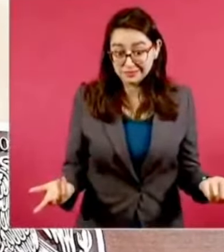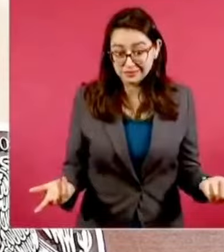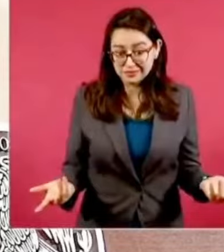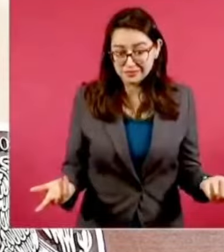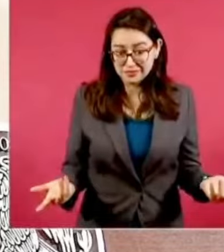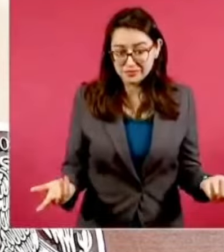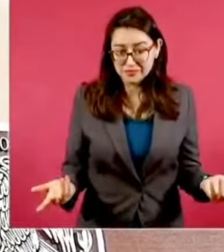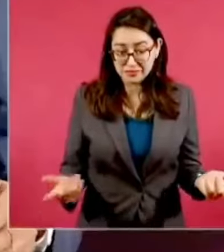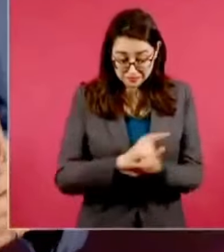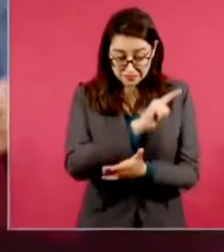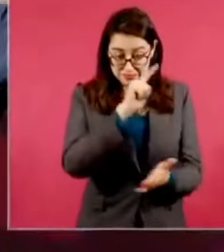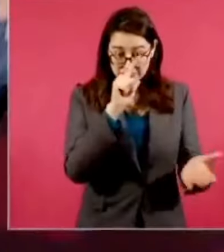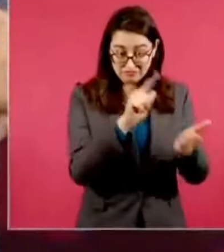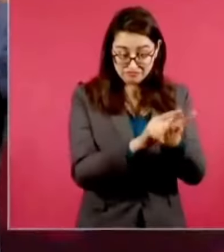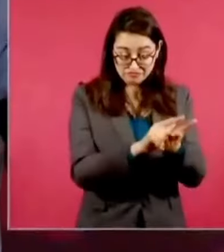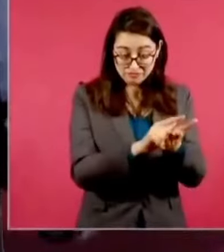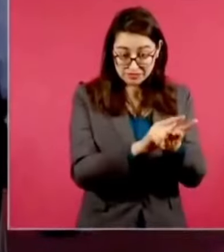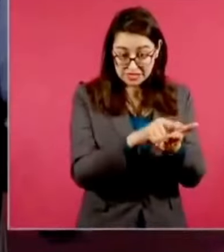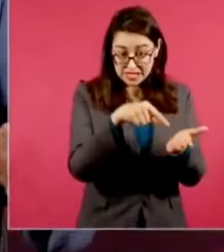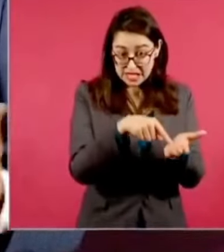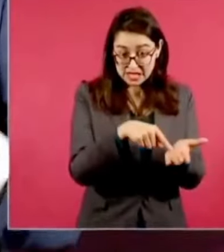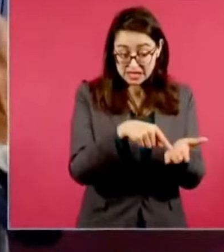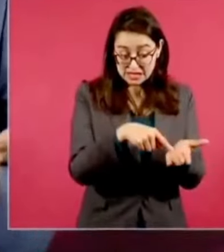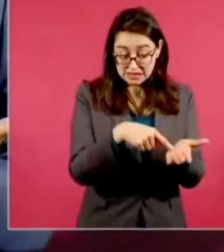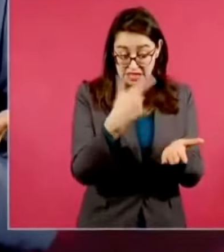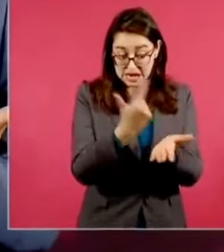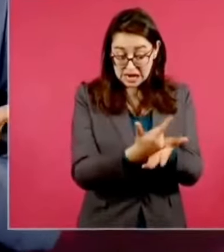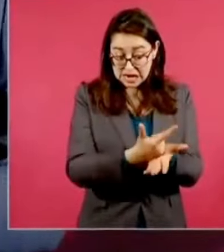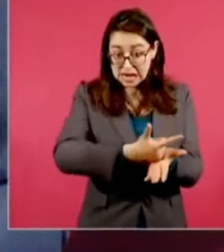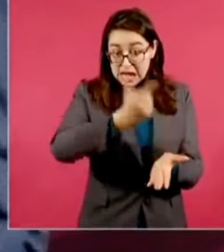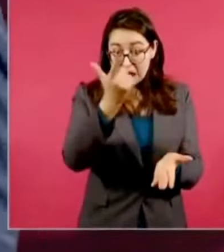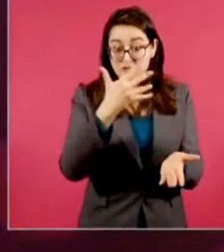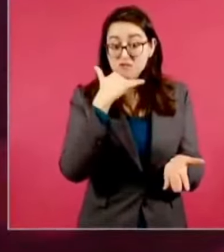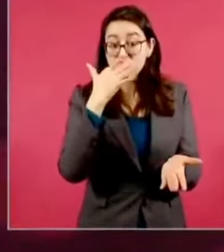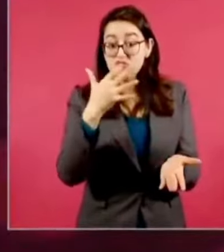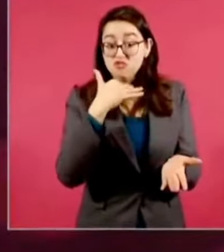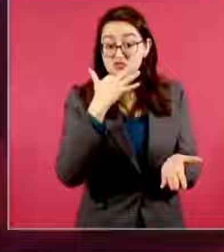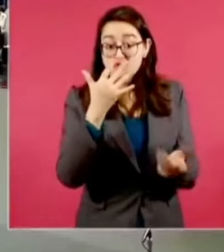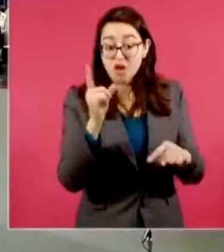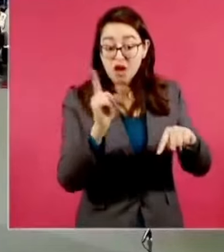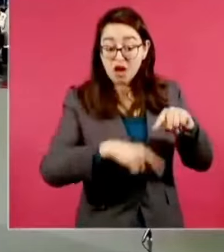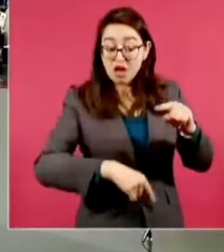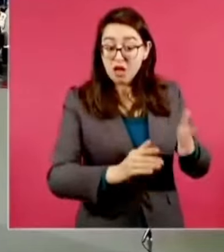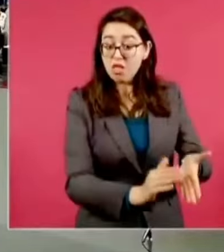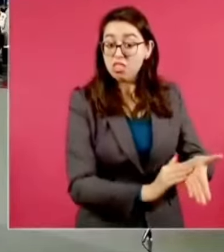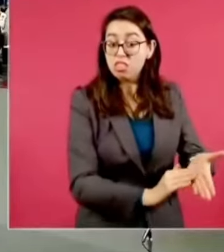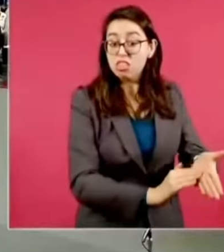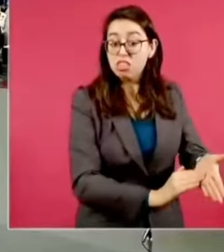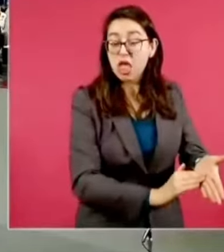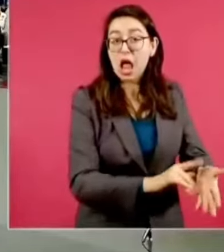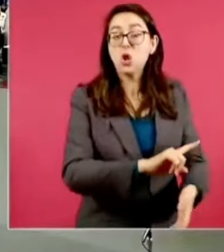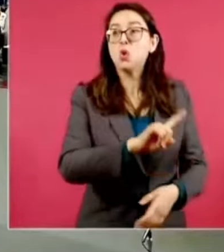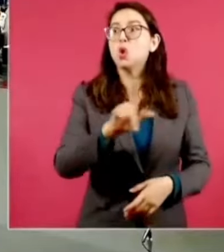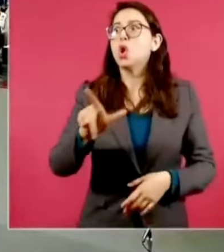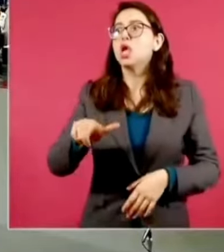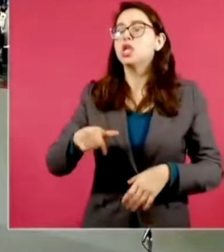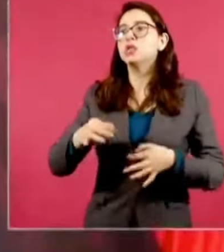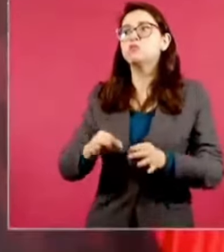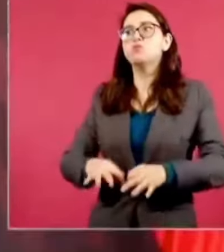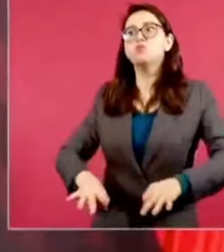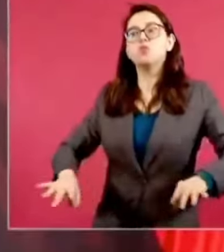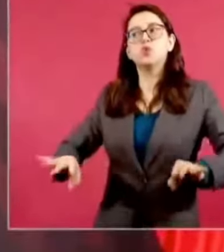hicieron esa reforma y luego de esa reforma empezaron con esto, con el INAI